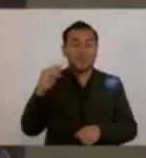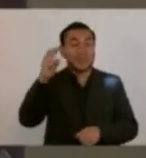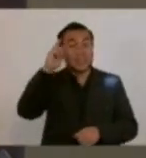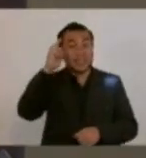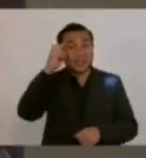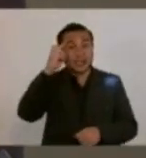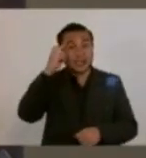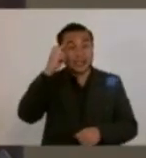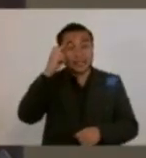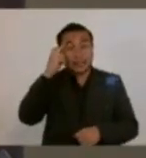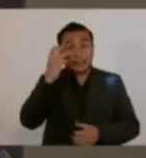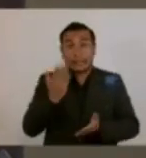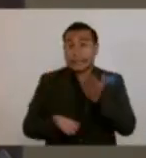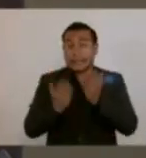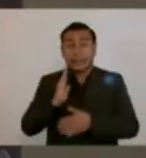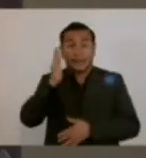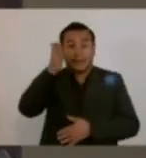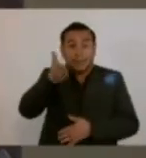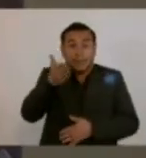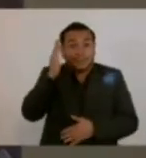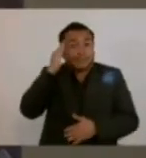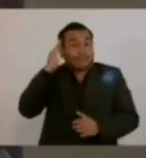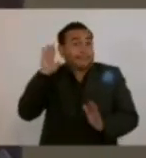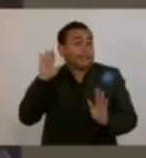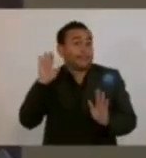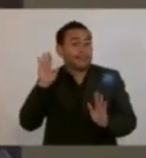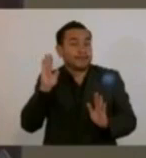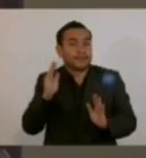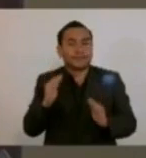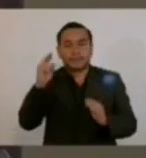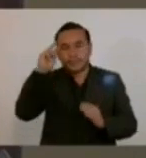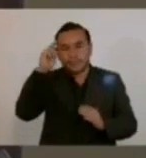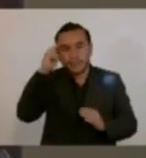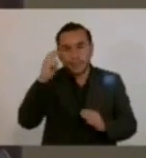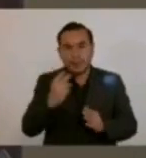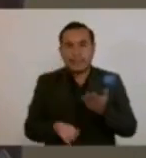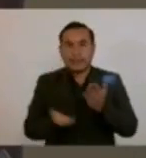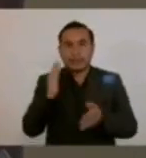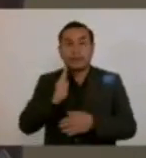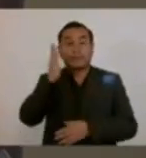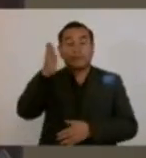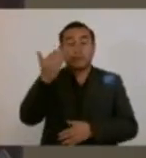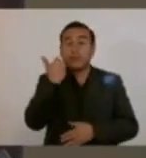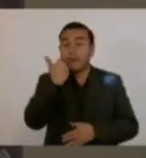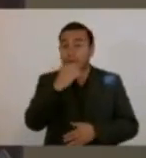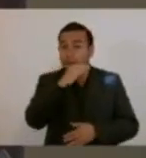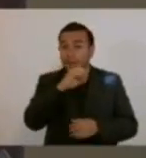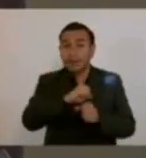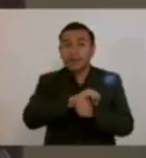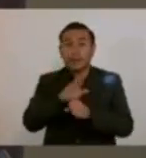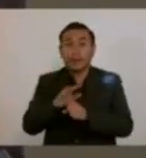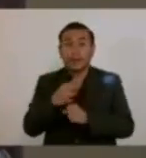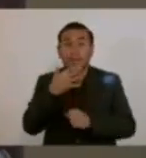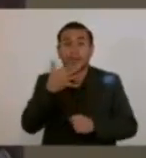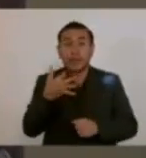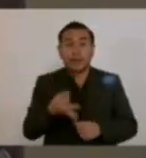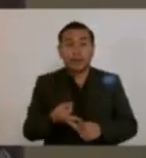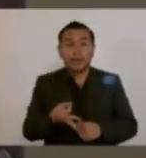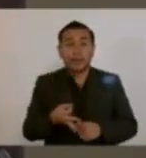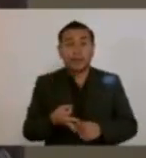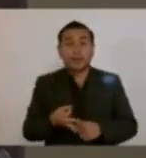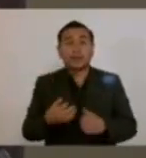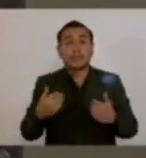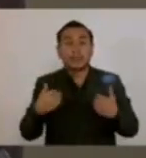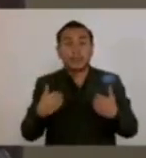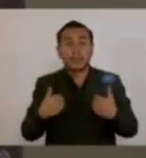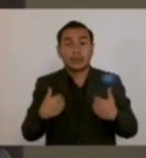significa que no vayamos, reitero, esto no significa que no vayamos a tener contagiados de esta enfermedad en algún momento, ya que aunque declaremos